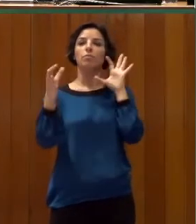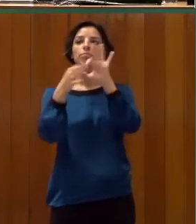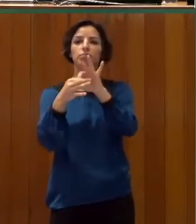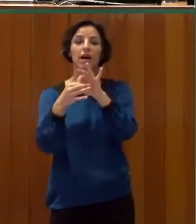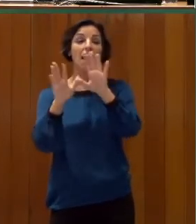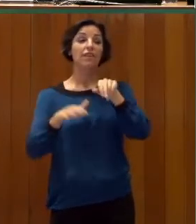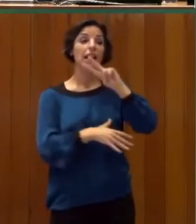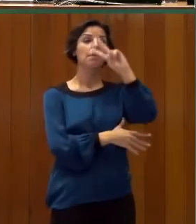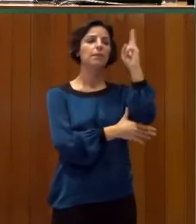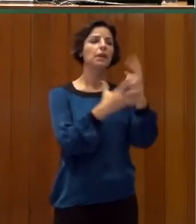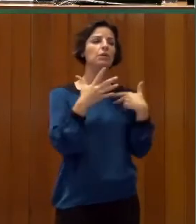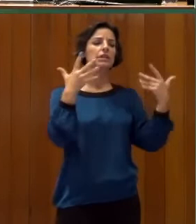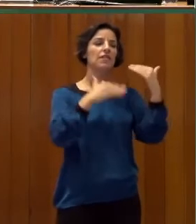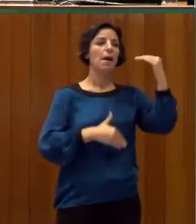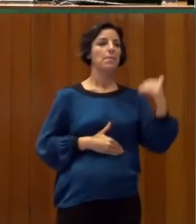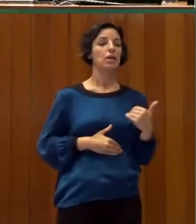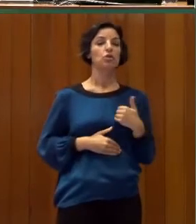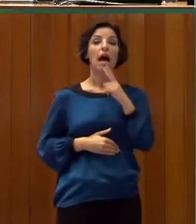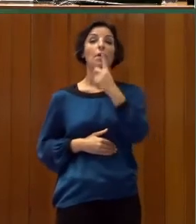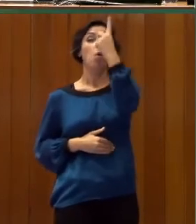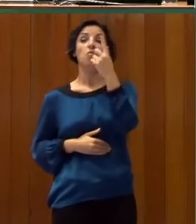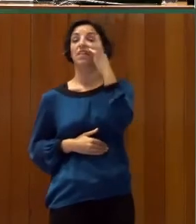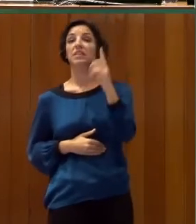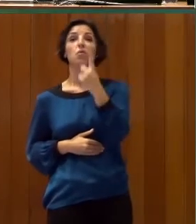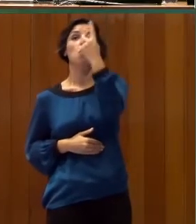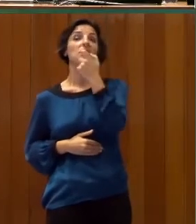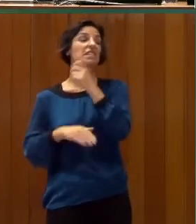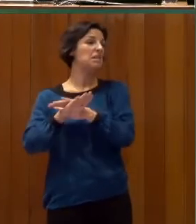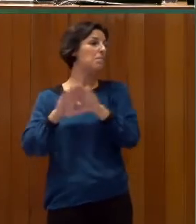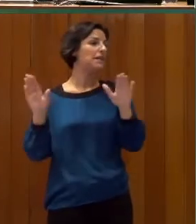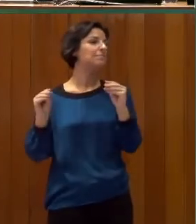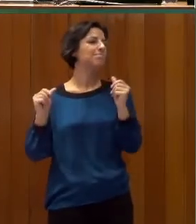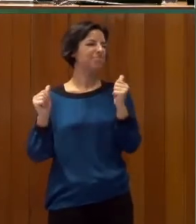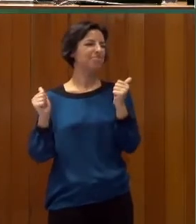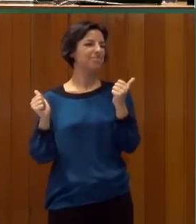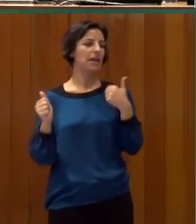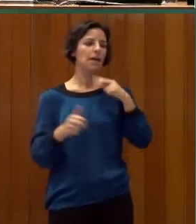fueron los que menor interferencia demostraron y los monolingües francófonos los que más.